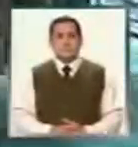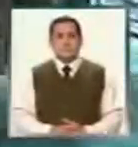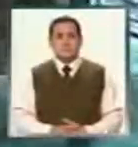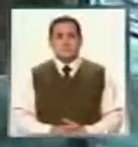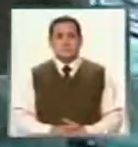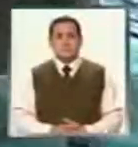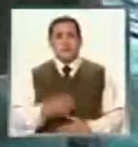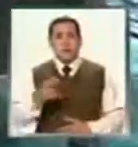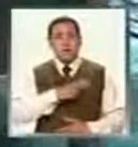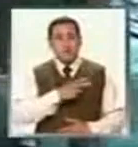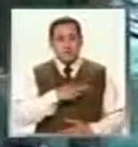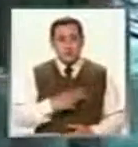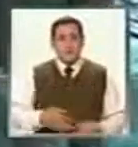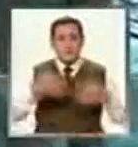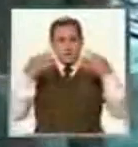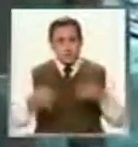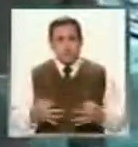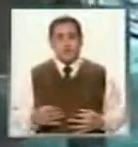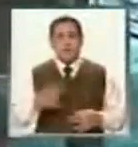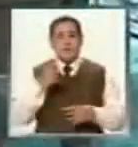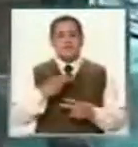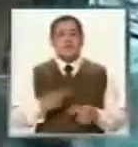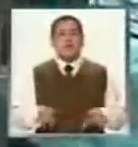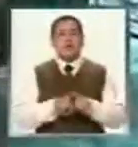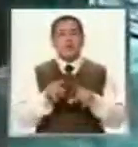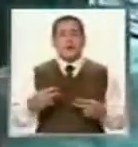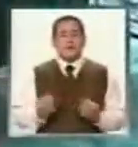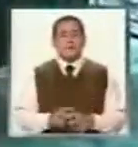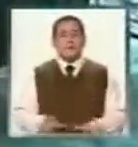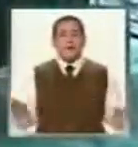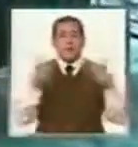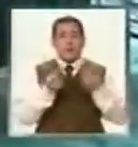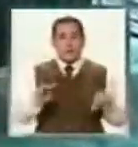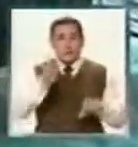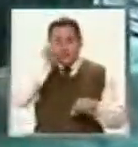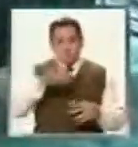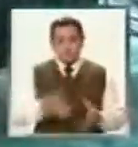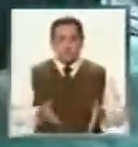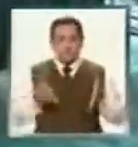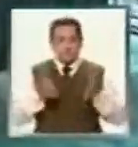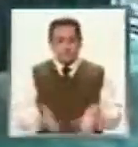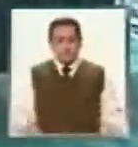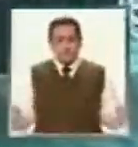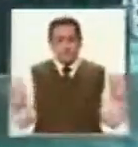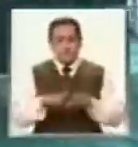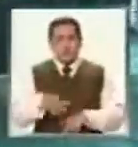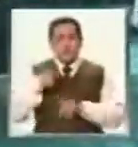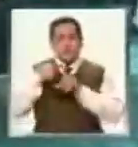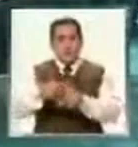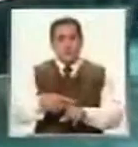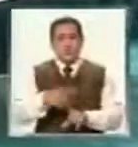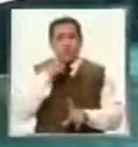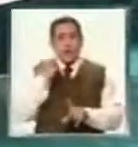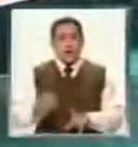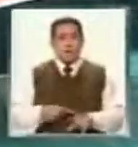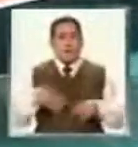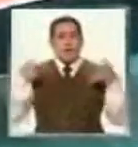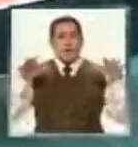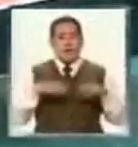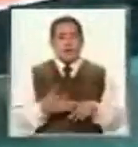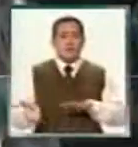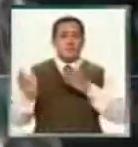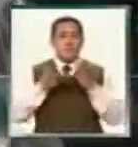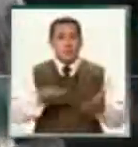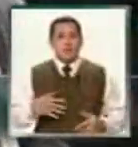Con los honores correspondientes a un héroe de la pacificación, fueron enterrados los restos del teniente Roberto Obregón Ángeles,